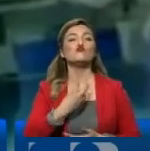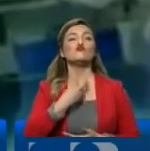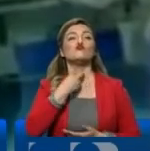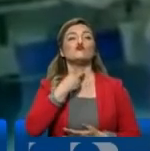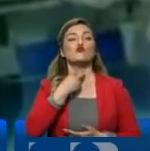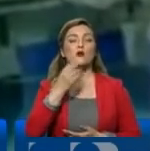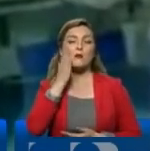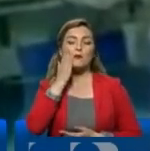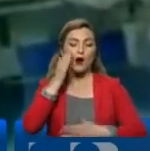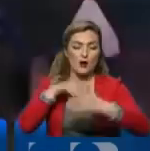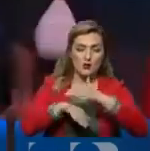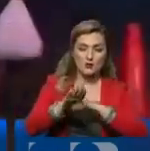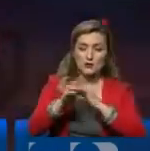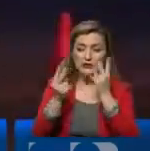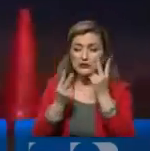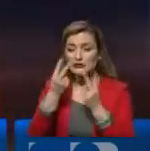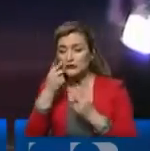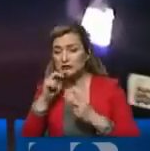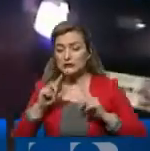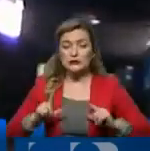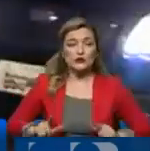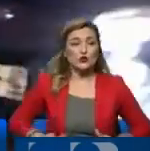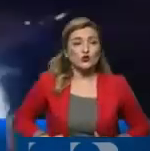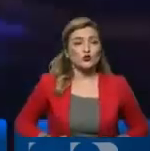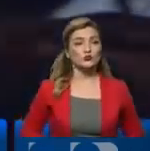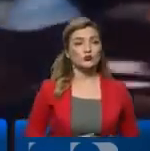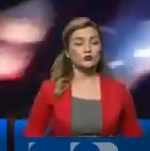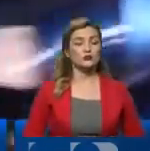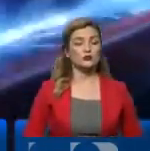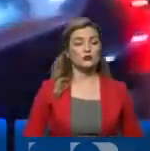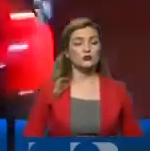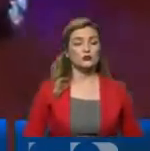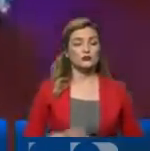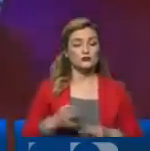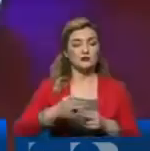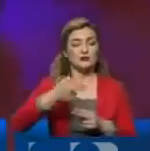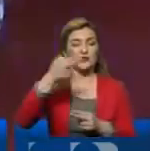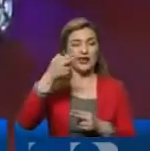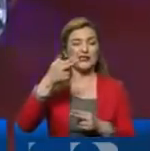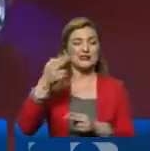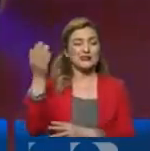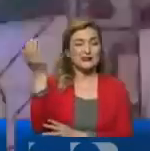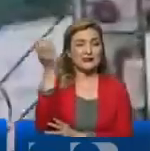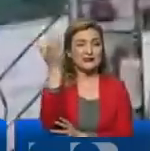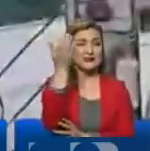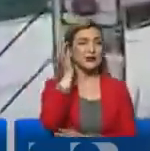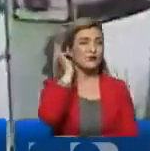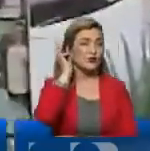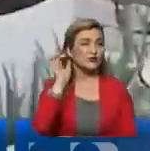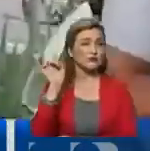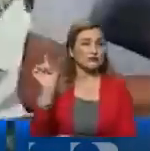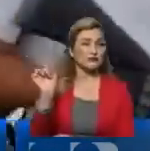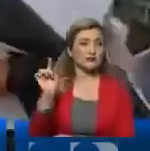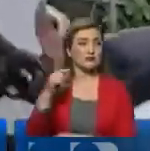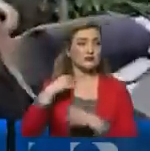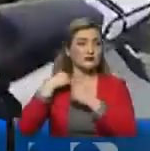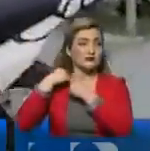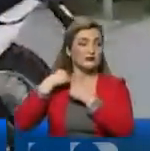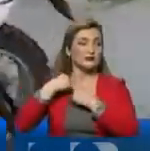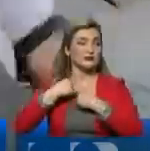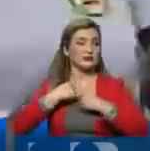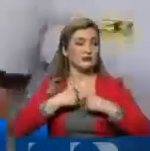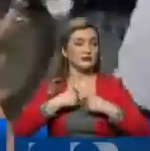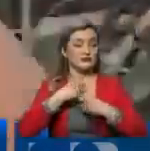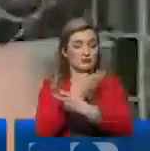salud. Sobre otra de las ocupantes de la avioneta siniestrada, la ex reina de belleza, Jocelyn Mieles, quien sufrió una fractura en la clavícula y debió